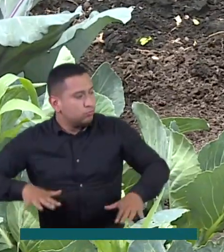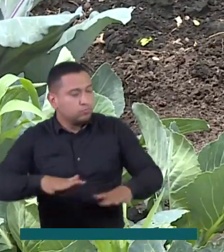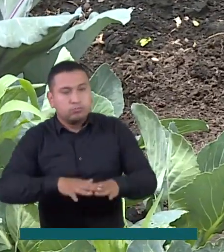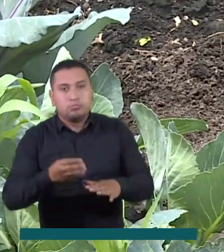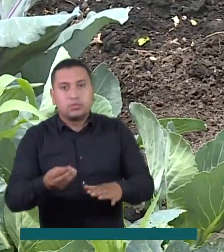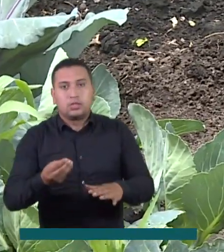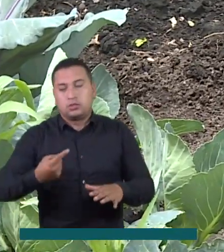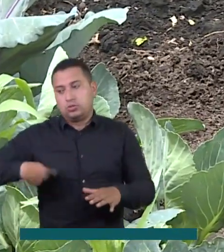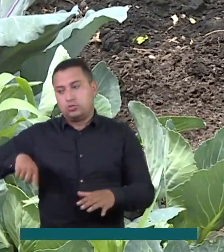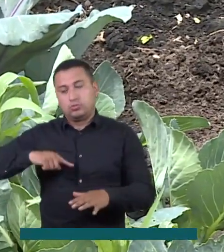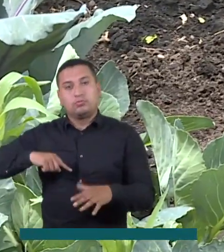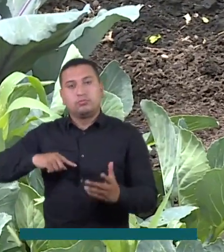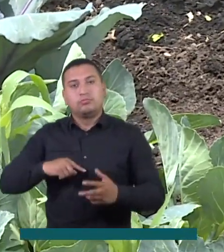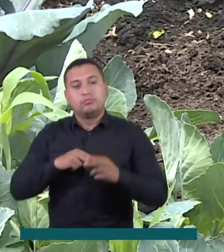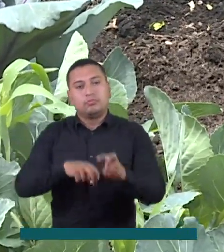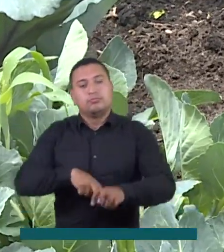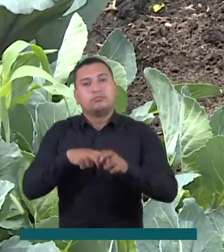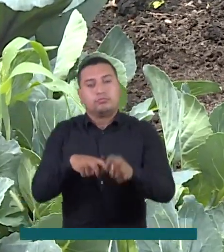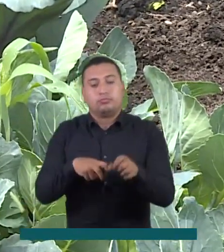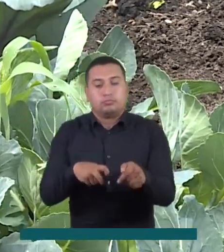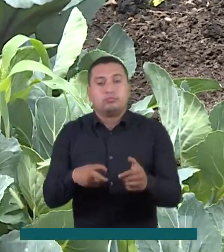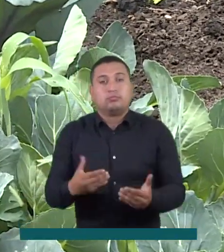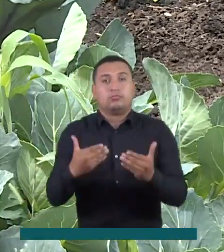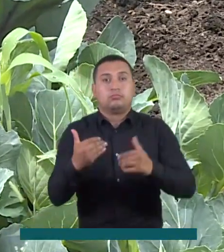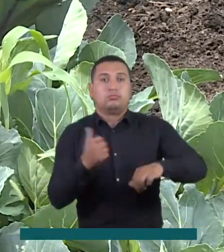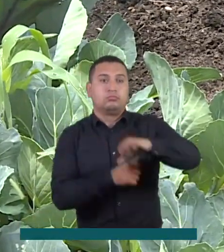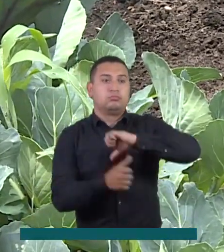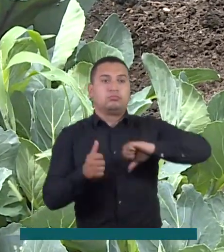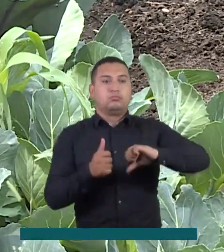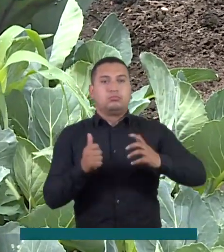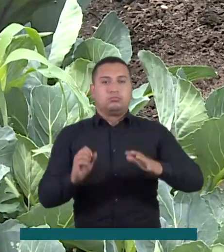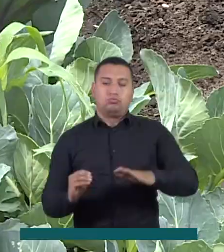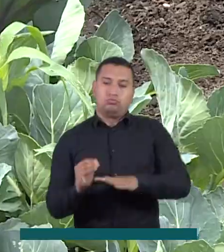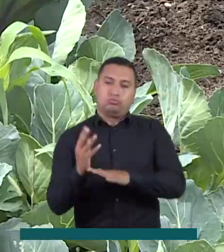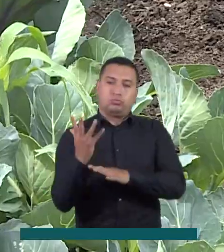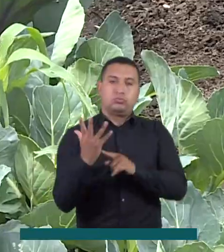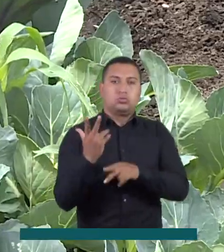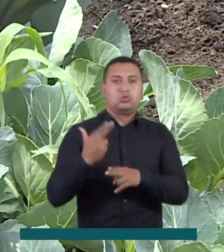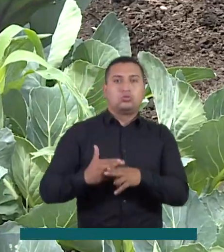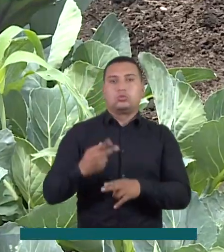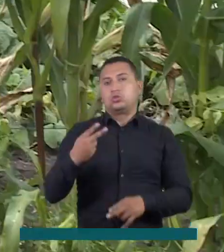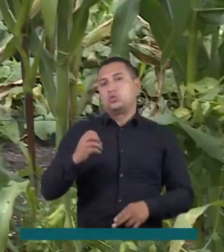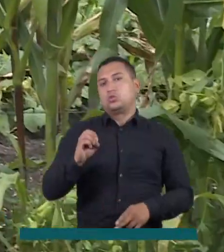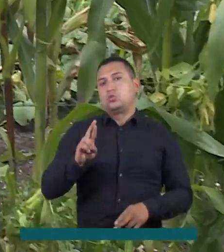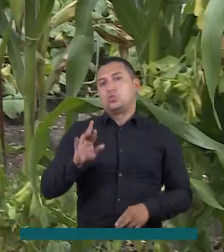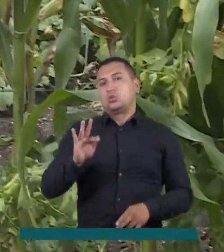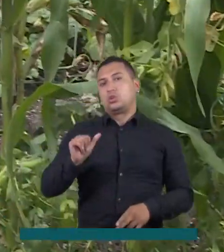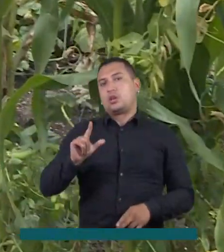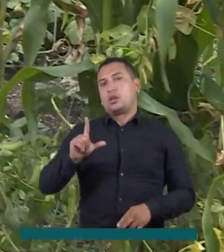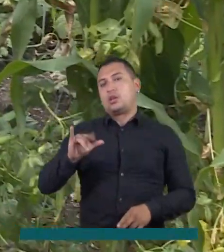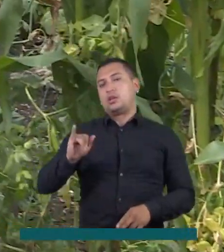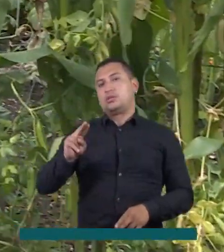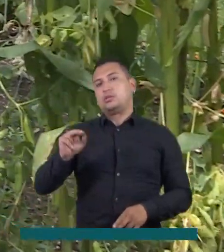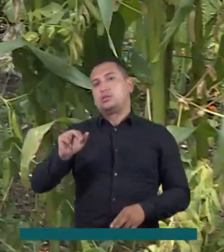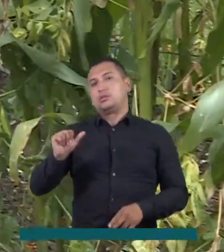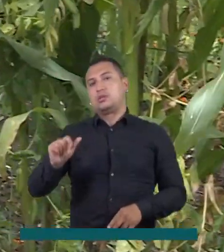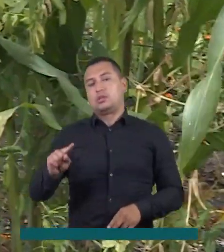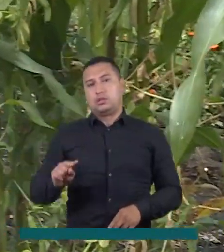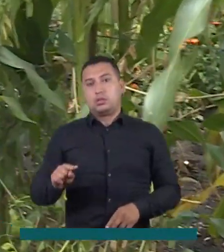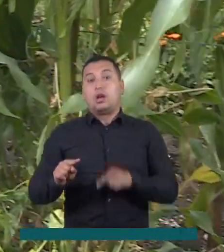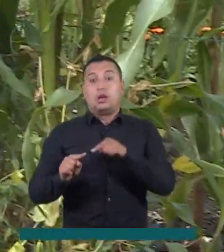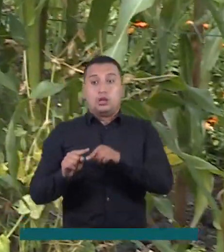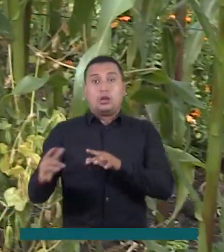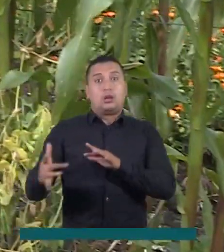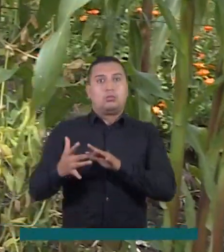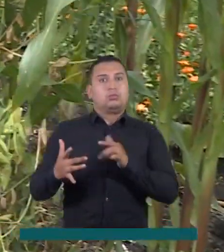una salida que tenemos para nuestras hortalizas y pues de ahí nosotros ganamos nuestro sustento. Antes de ser entregados, estos